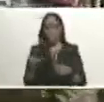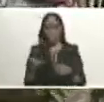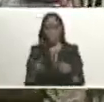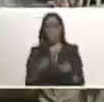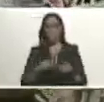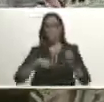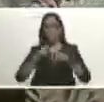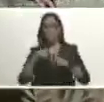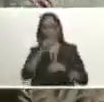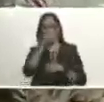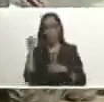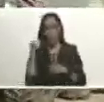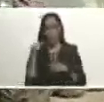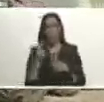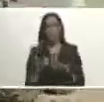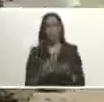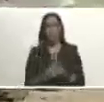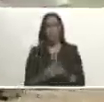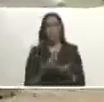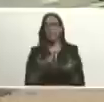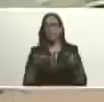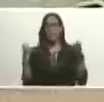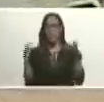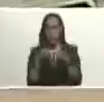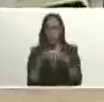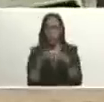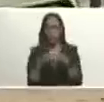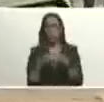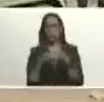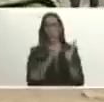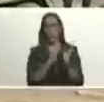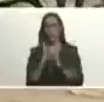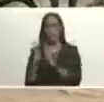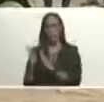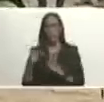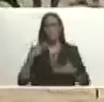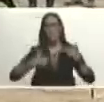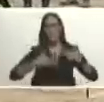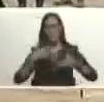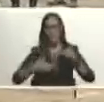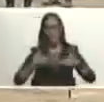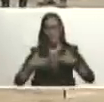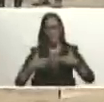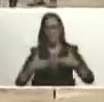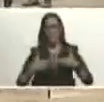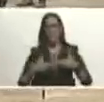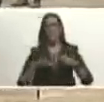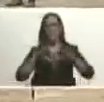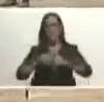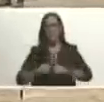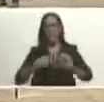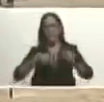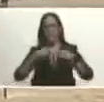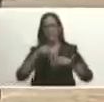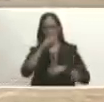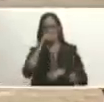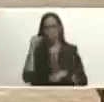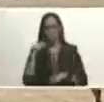la desactivación de un centro de abastecimiento logístico de organizaciones delictivas dedicadas al tráfico de